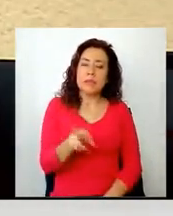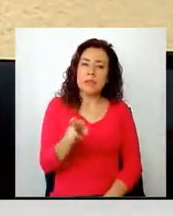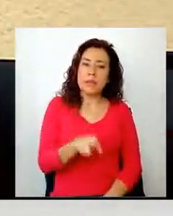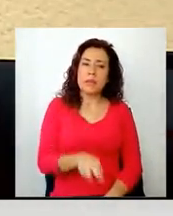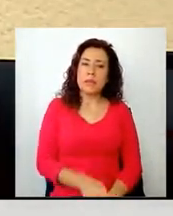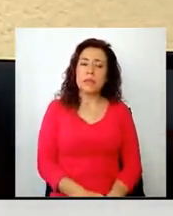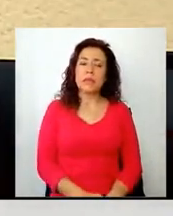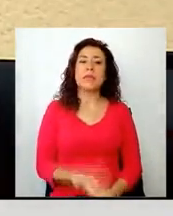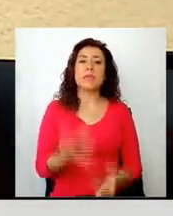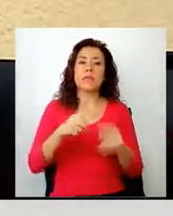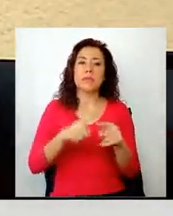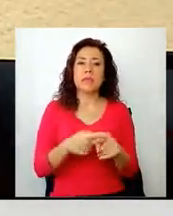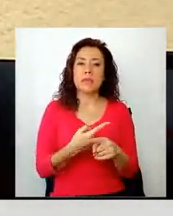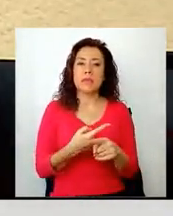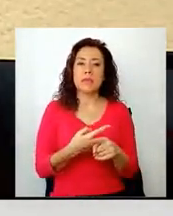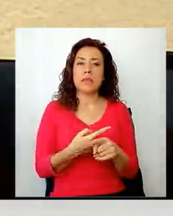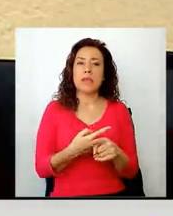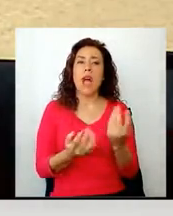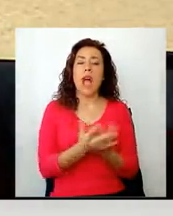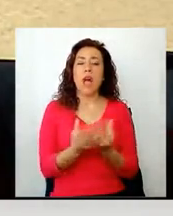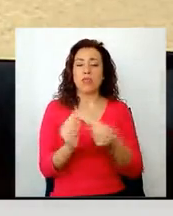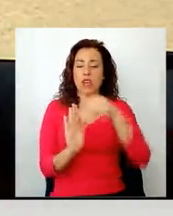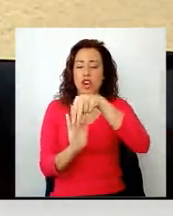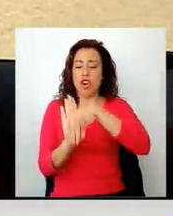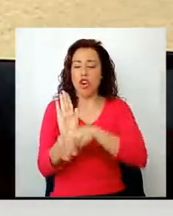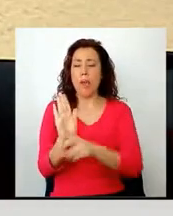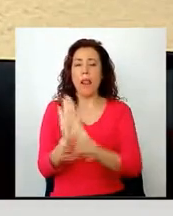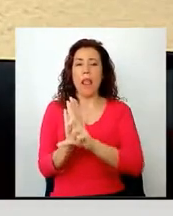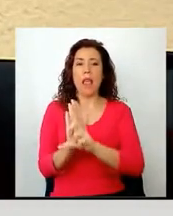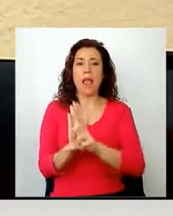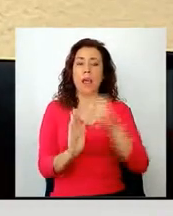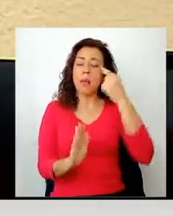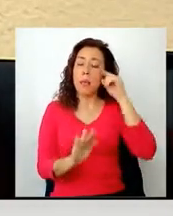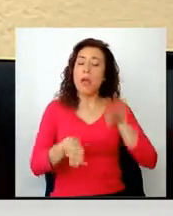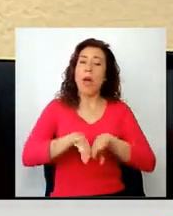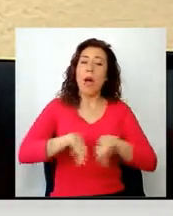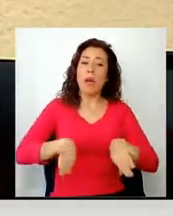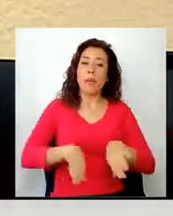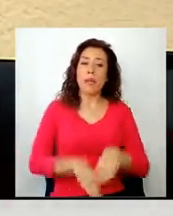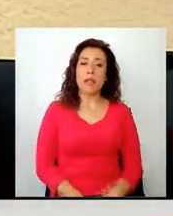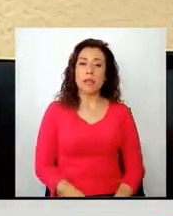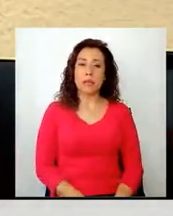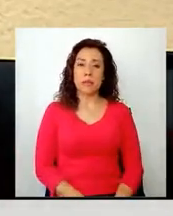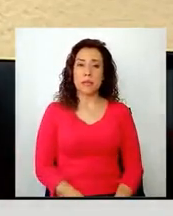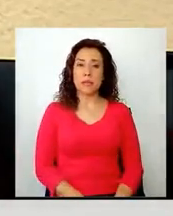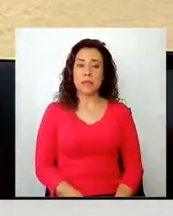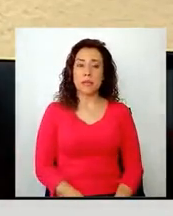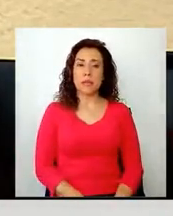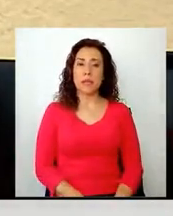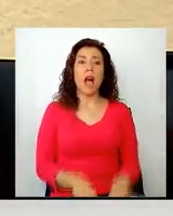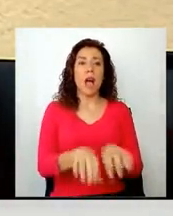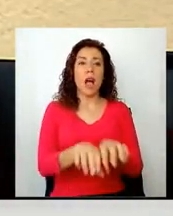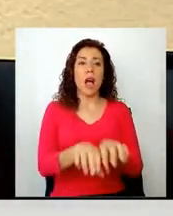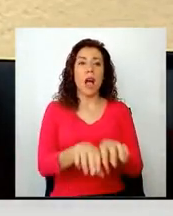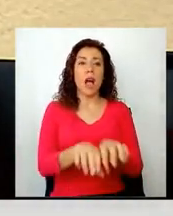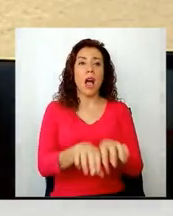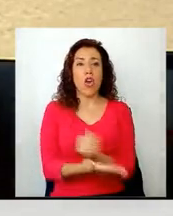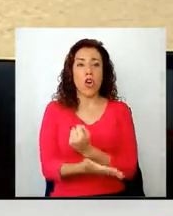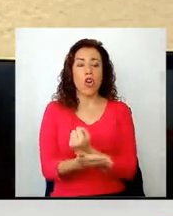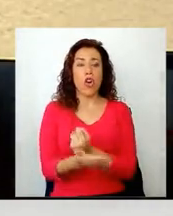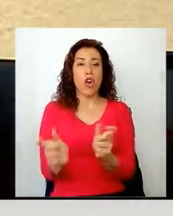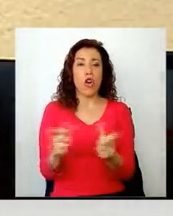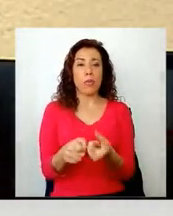no estamos llenando de normas de leyes pero más allá de este acuerdo que se haya llegado en esta comisión mixta